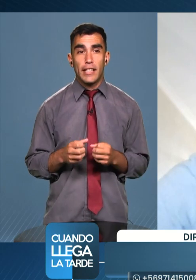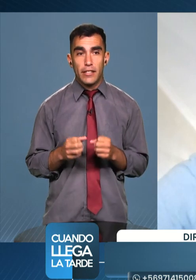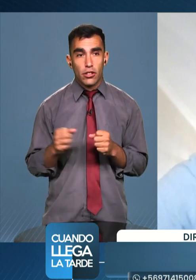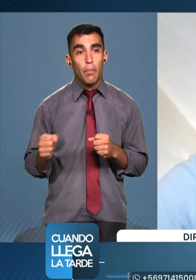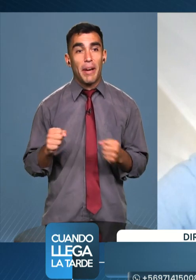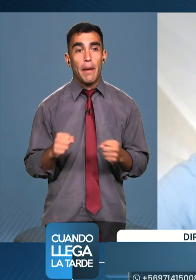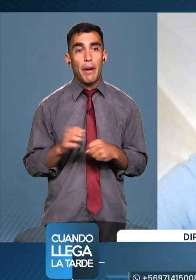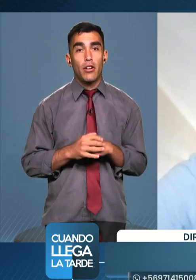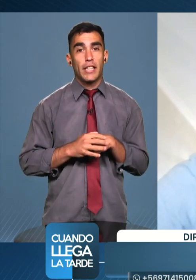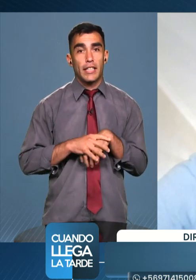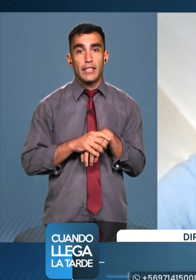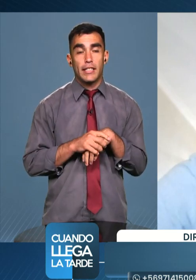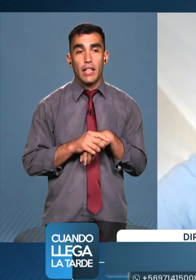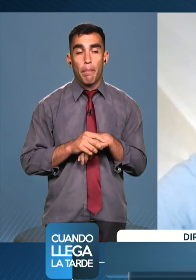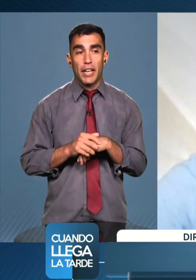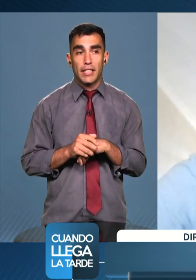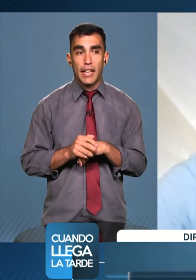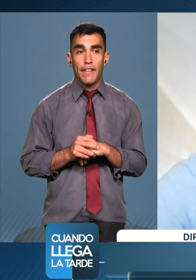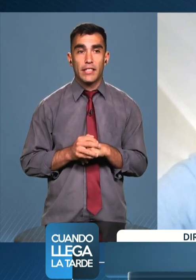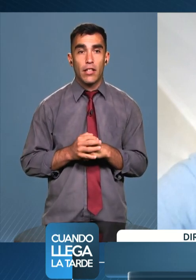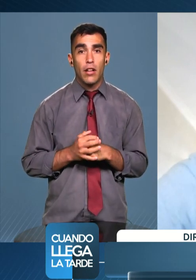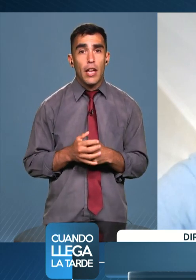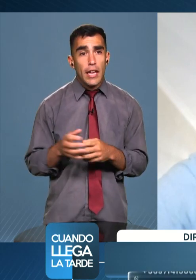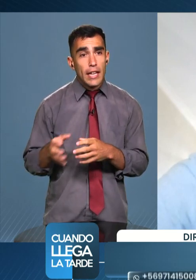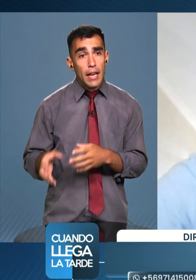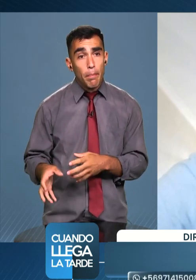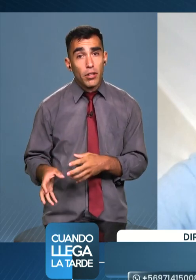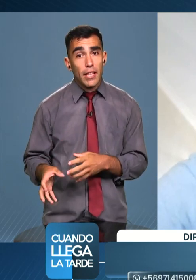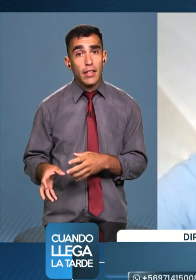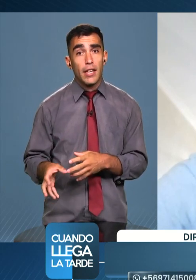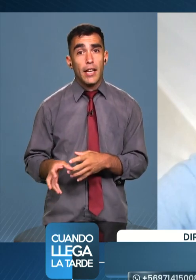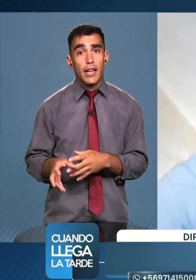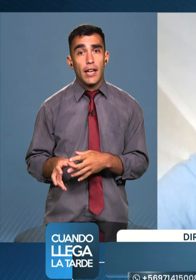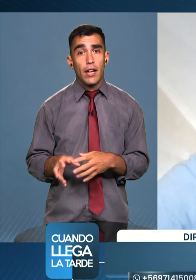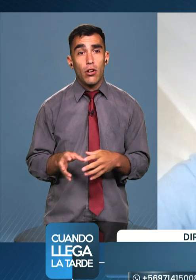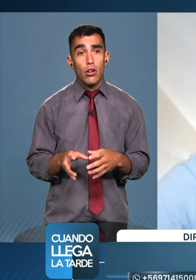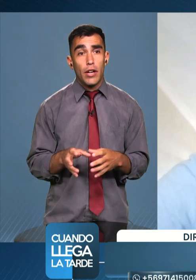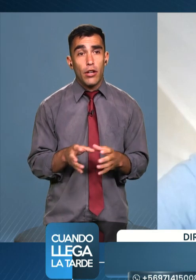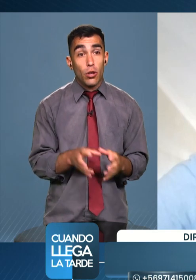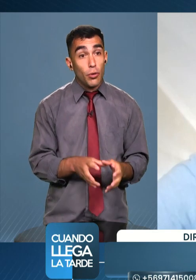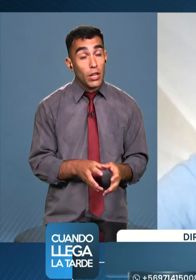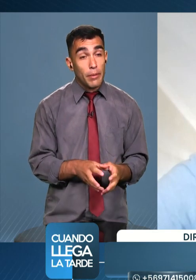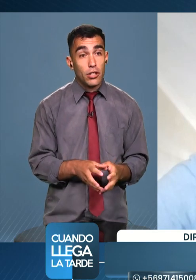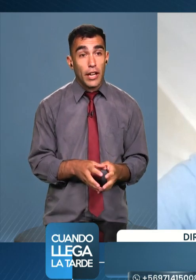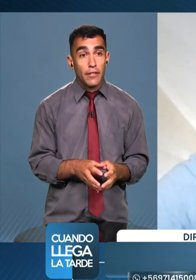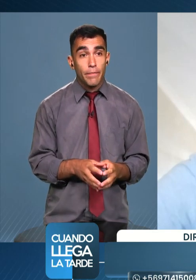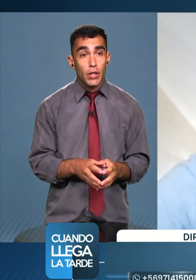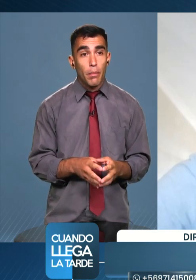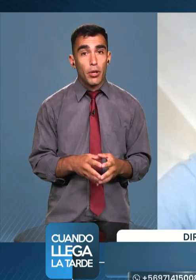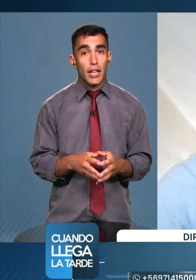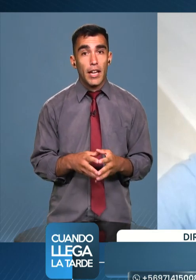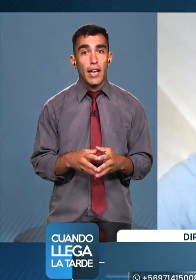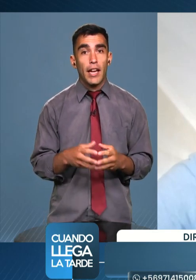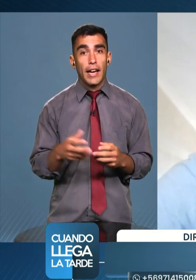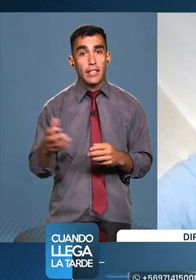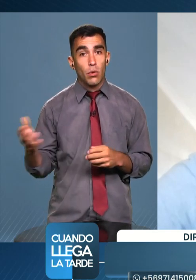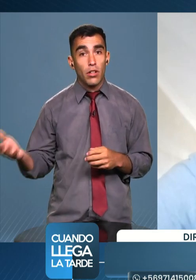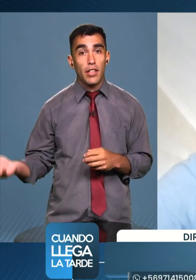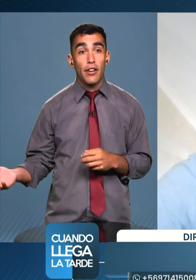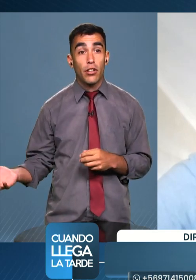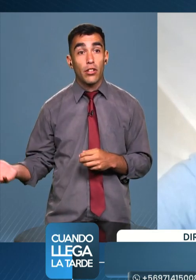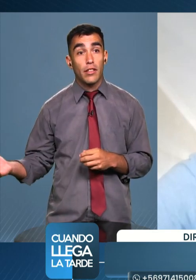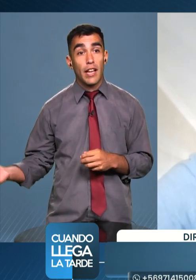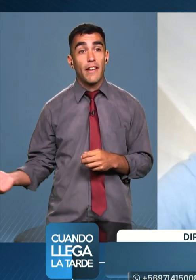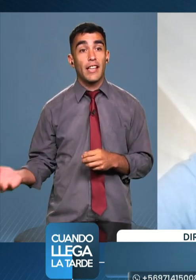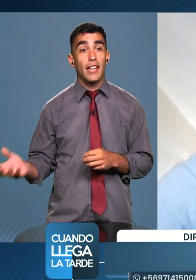educativa, son varias manos que se necesitan para seguir avanzando. Y qué importante el otro punto que menciona, porque hace